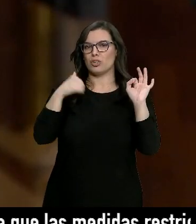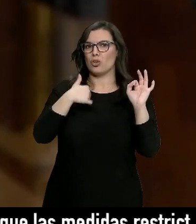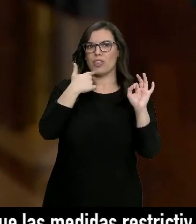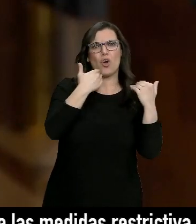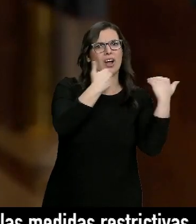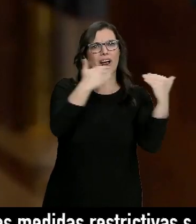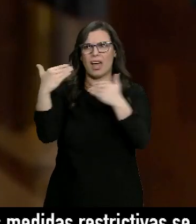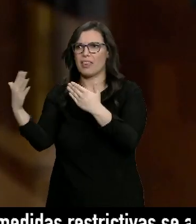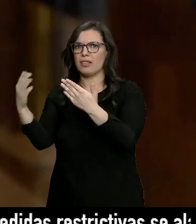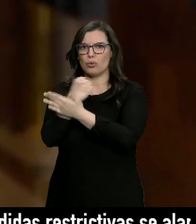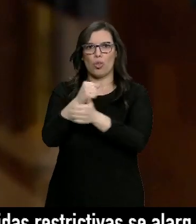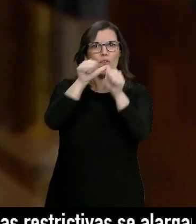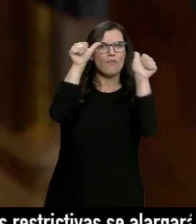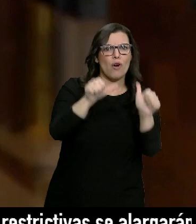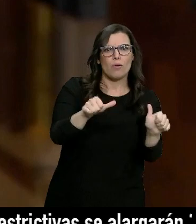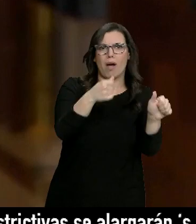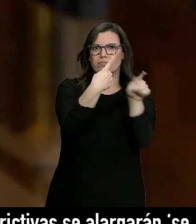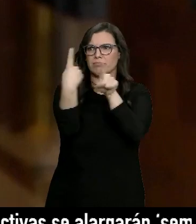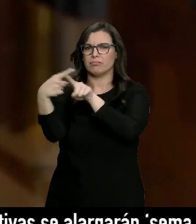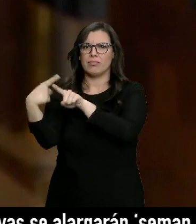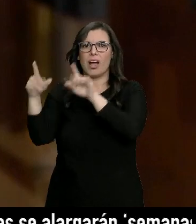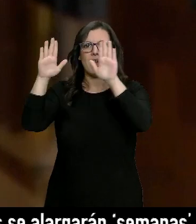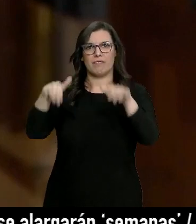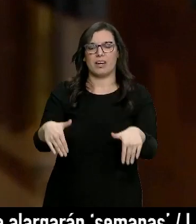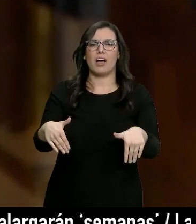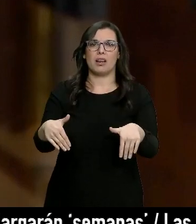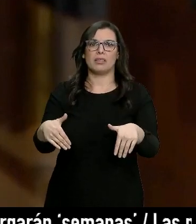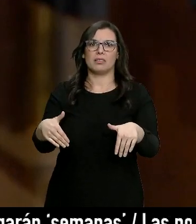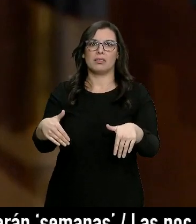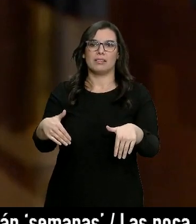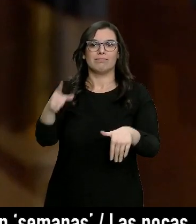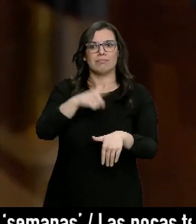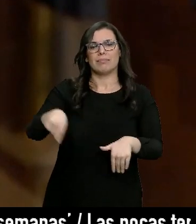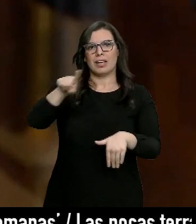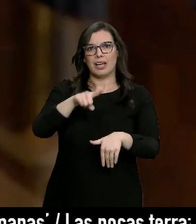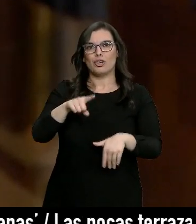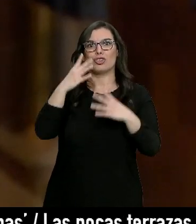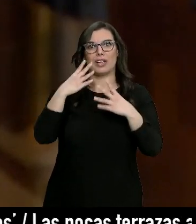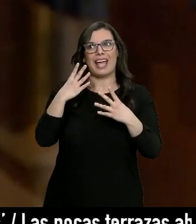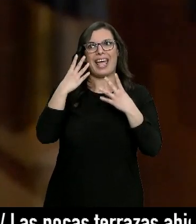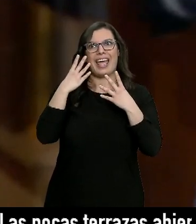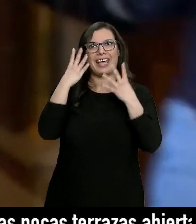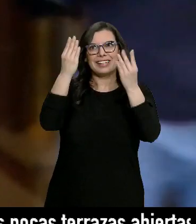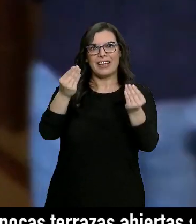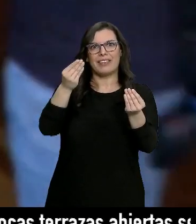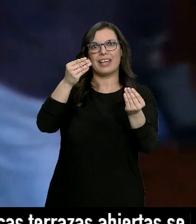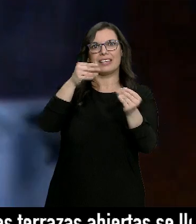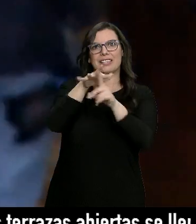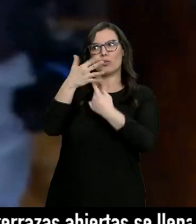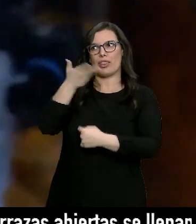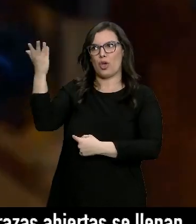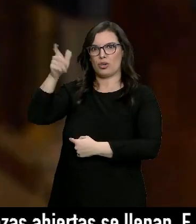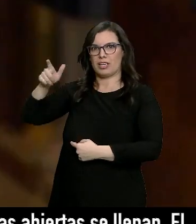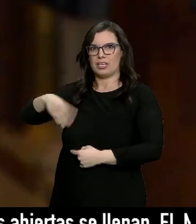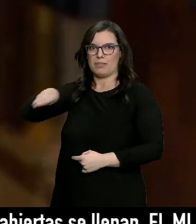todos los que de una manera u otra, hoy a quienes están entendiendo es a los españoles, mucho más que al Gobierno, y